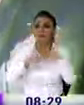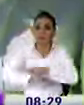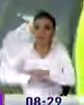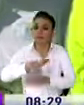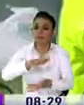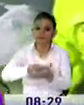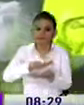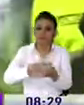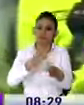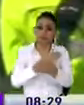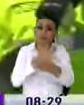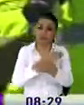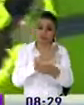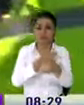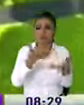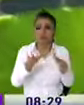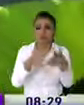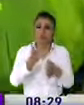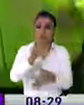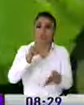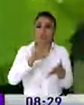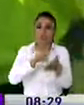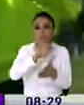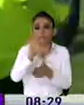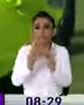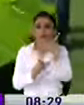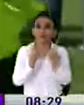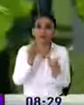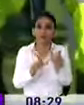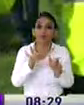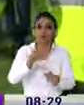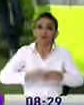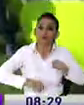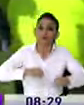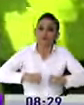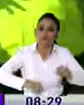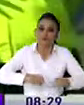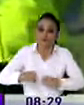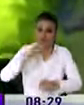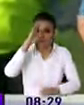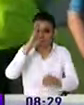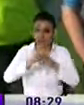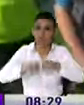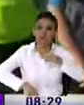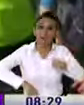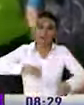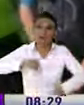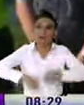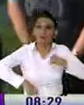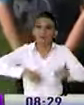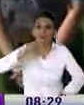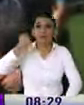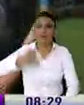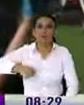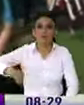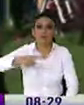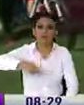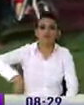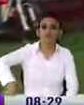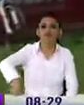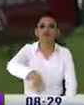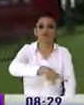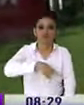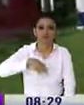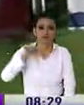Se calcula que vendrán unas 2.500 personas con el objetivo de este ciclo Giro Rumiñahui. Tiene como